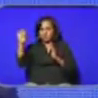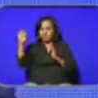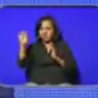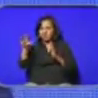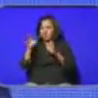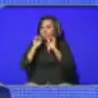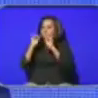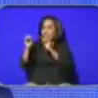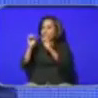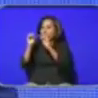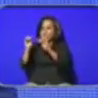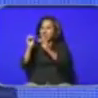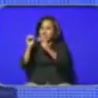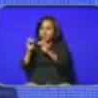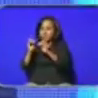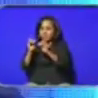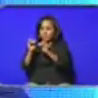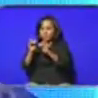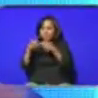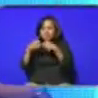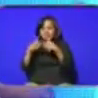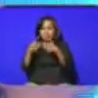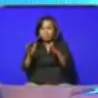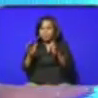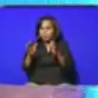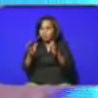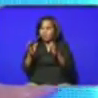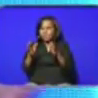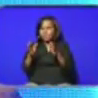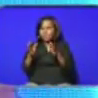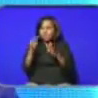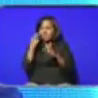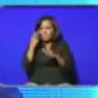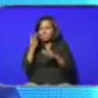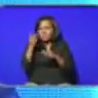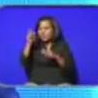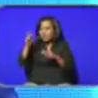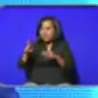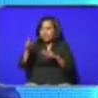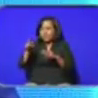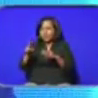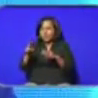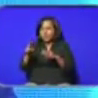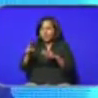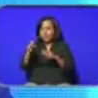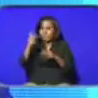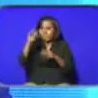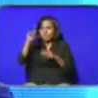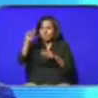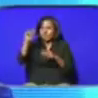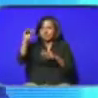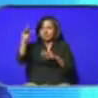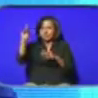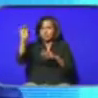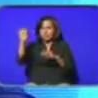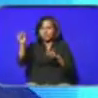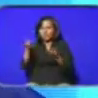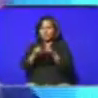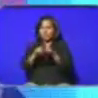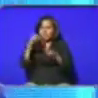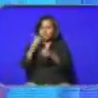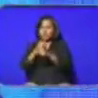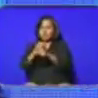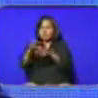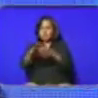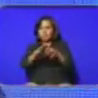en oficios generales, de acuerdo a la necesidad. También el INADE tiene que conectarse al mercado laboral, tiene que